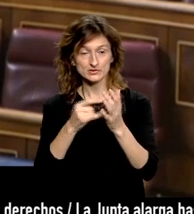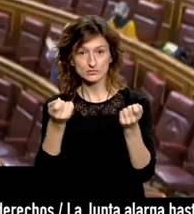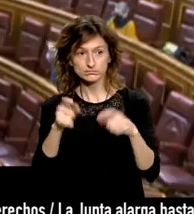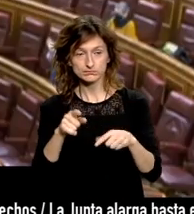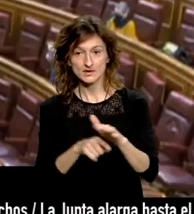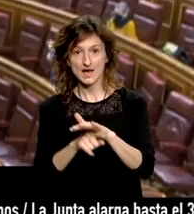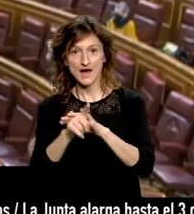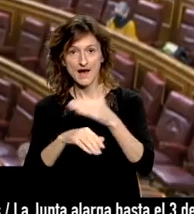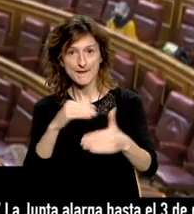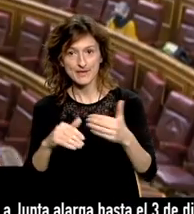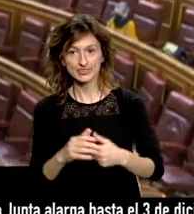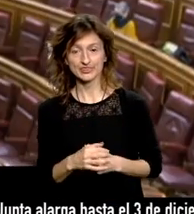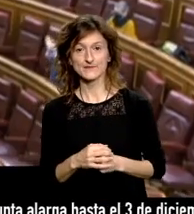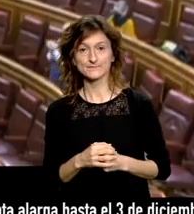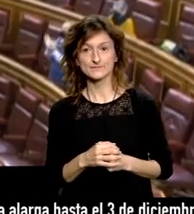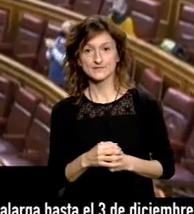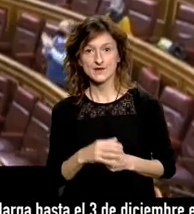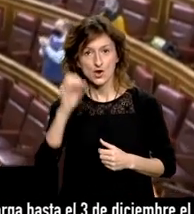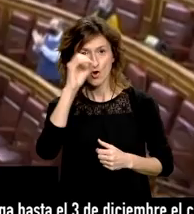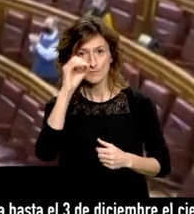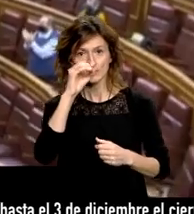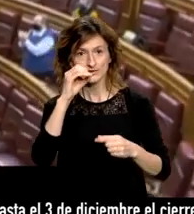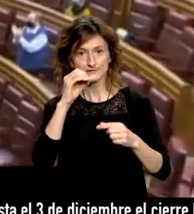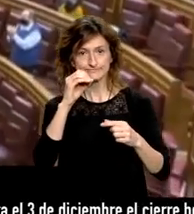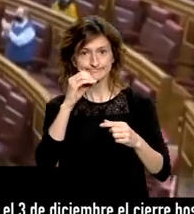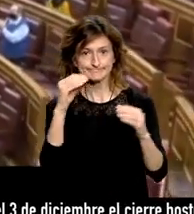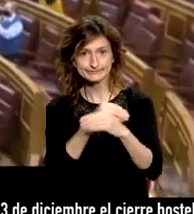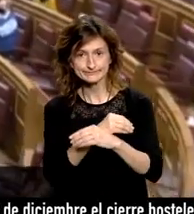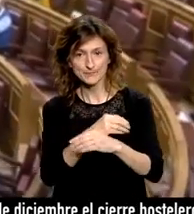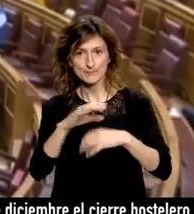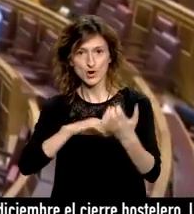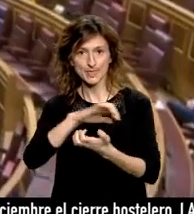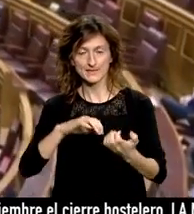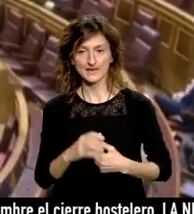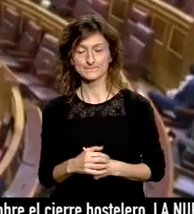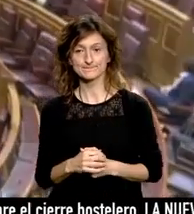similares avanza en su tramitación, con división y polémica.